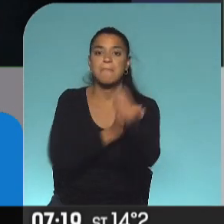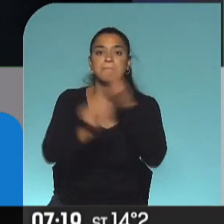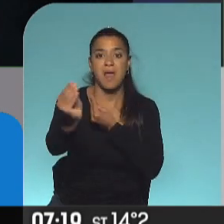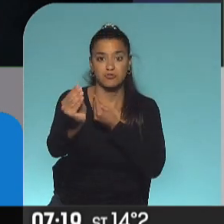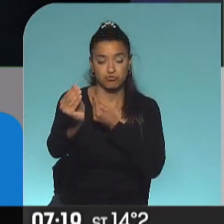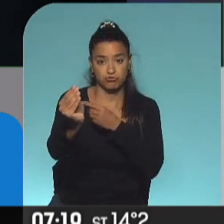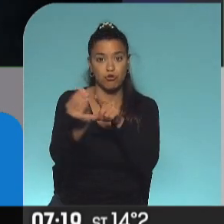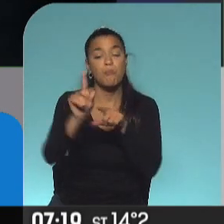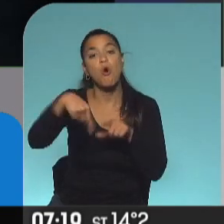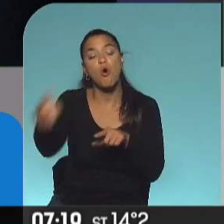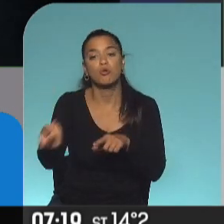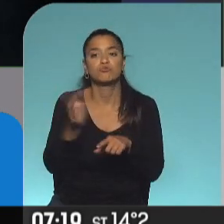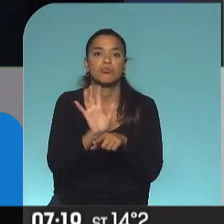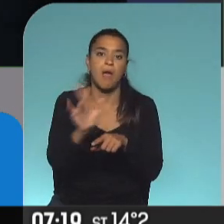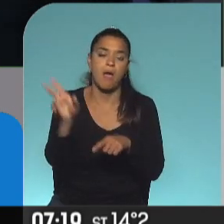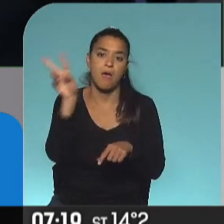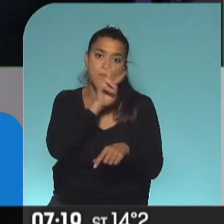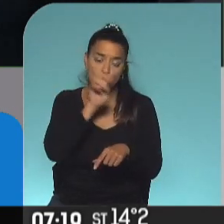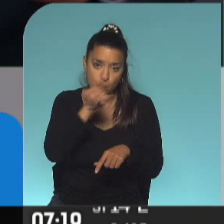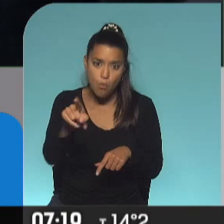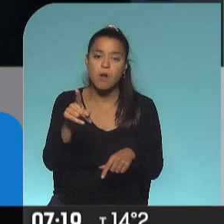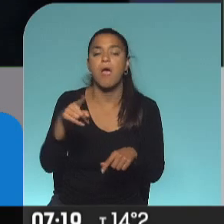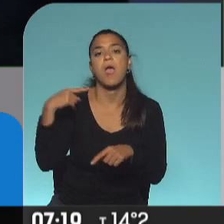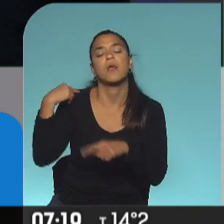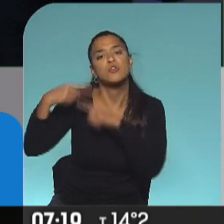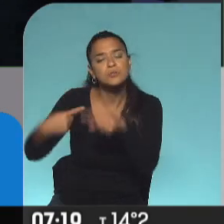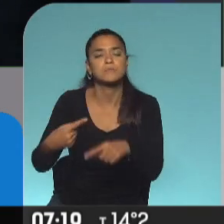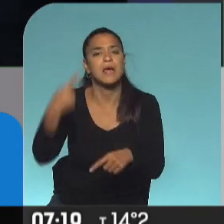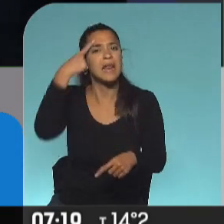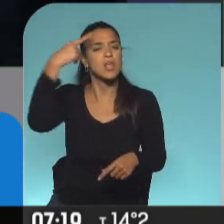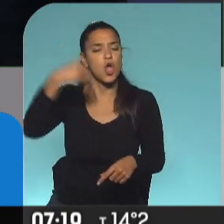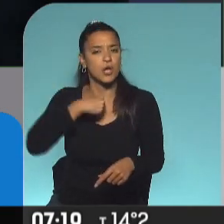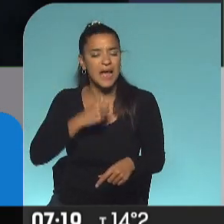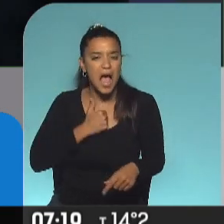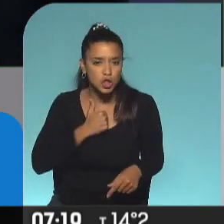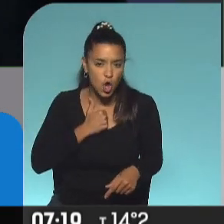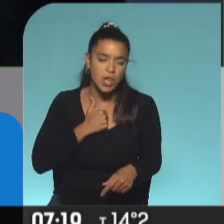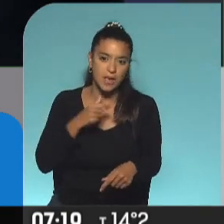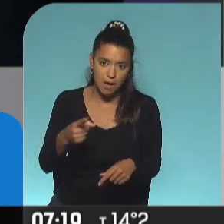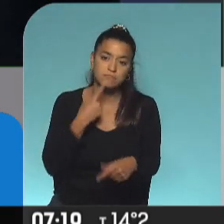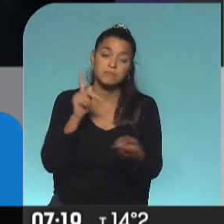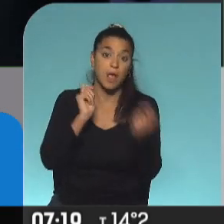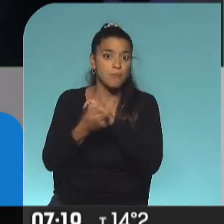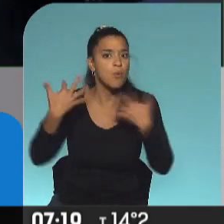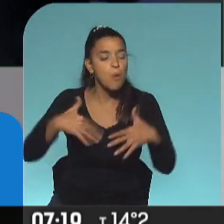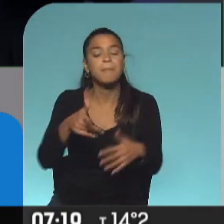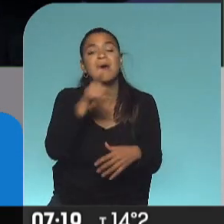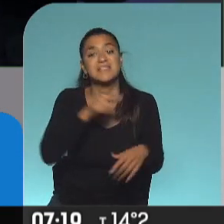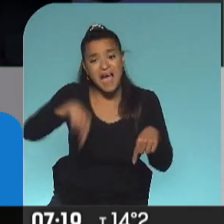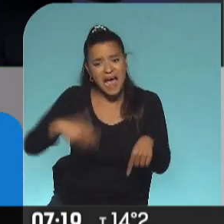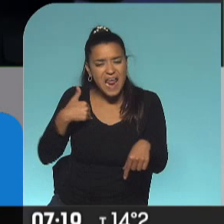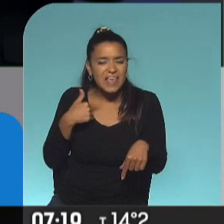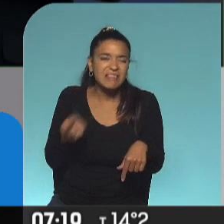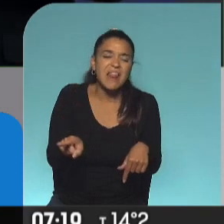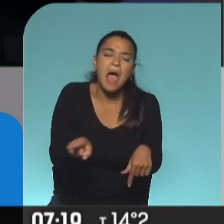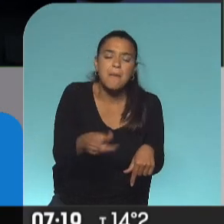magistrada de origen conservador y de convicciones católicas conservadoras, lo cual cambió algo que parece algo menor en Argentina, pero